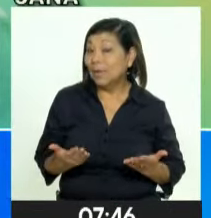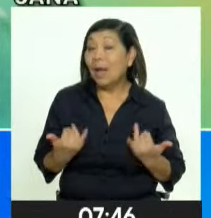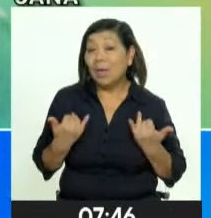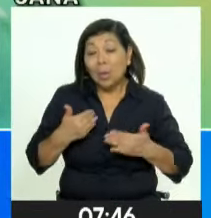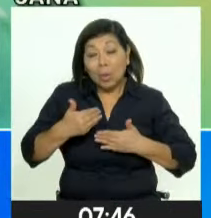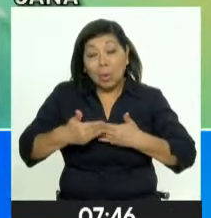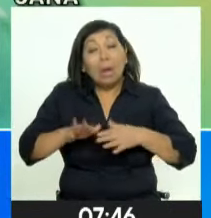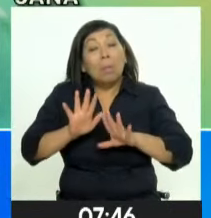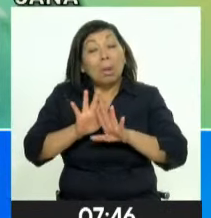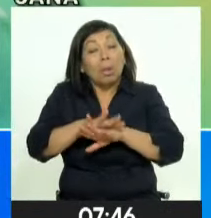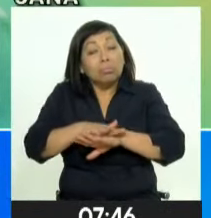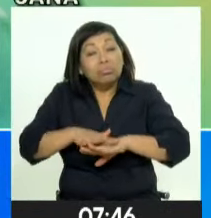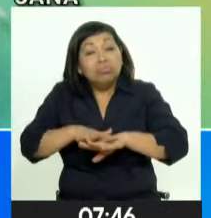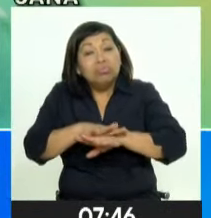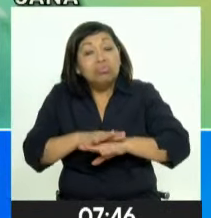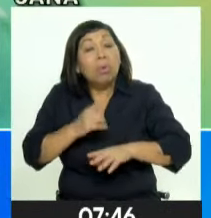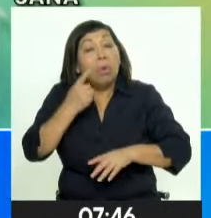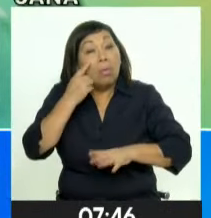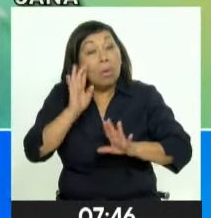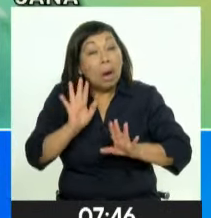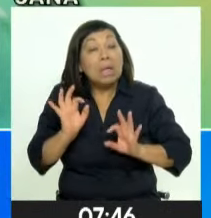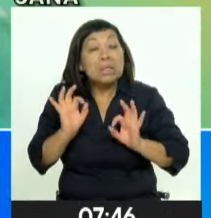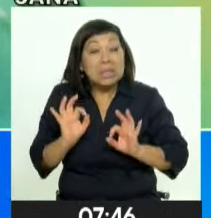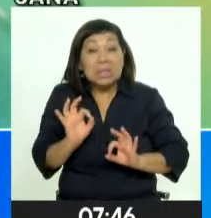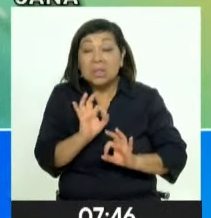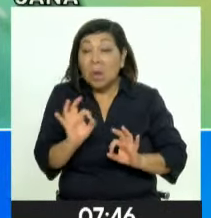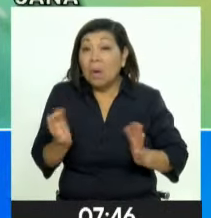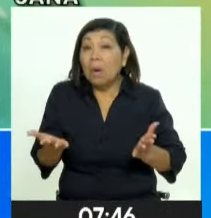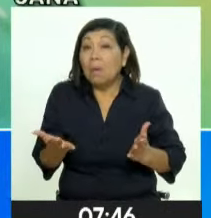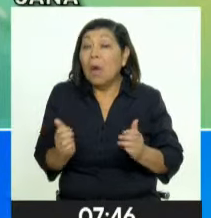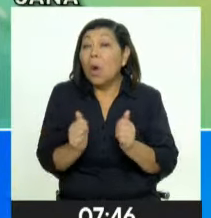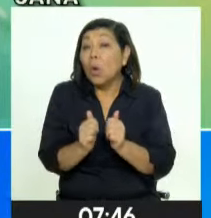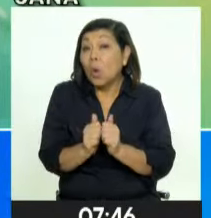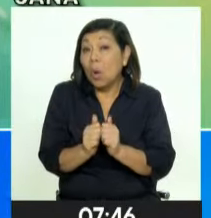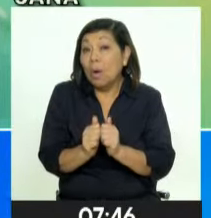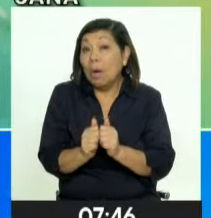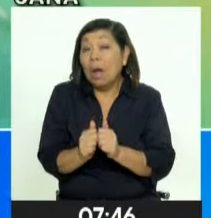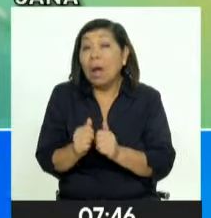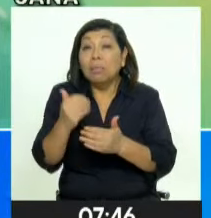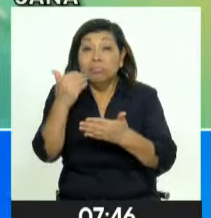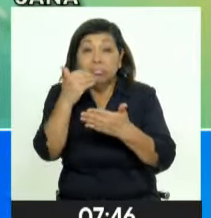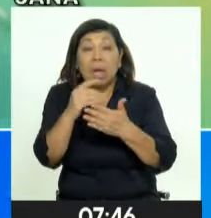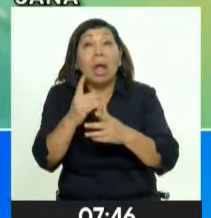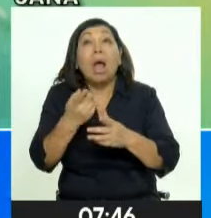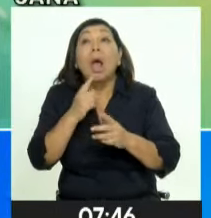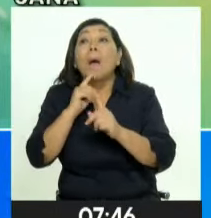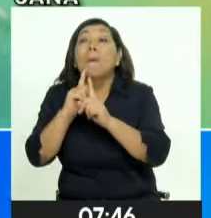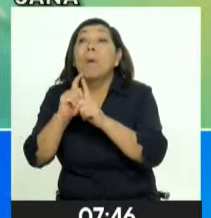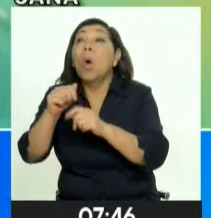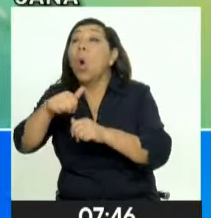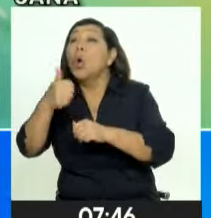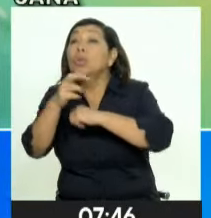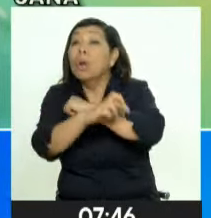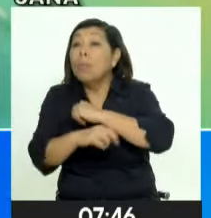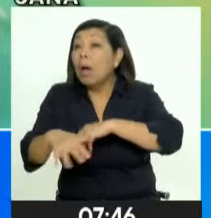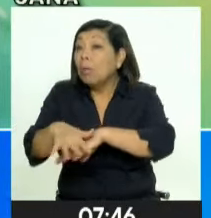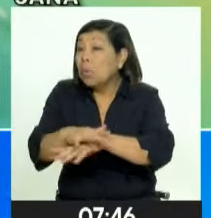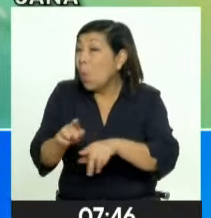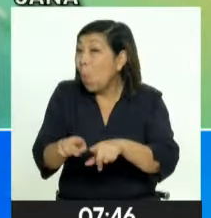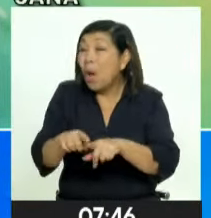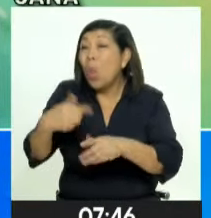ese proceso de evaluación y de acompañamiento también con las agencias internacionales de cooperación que están evaluando también